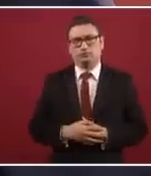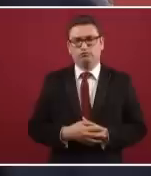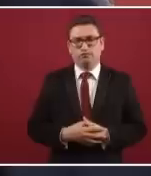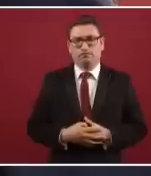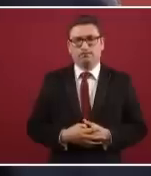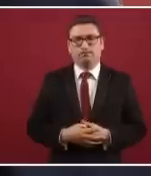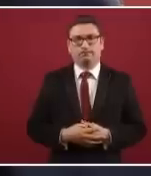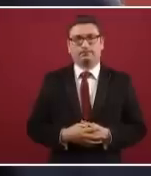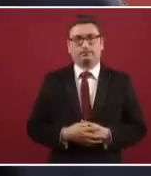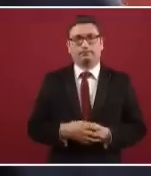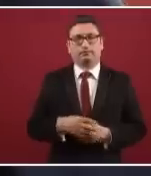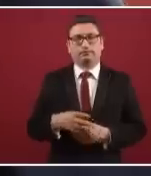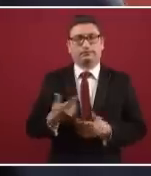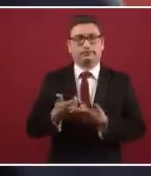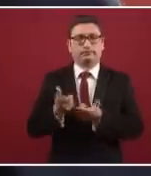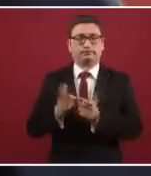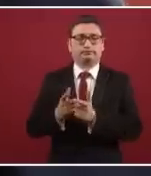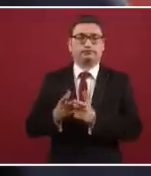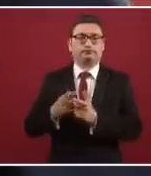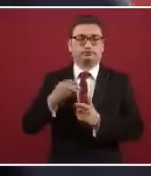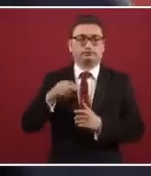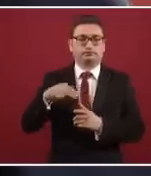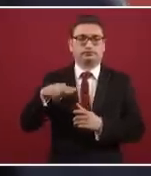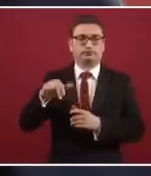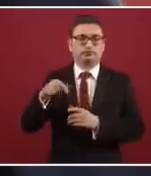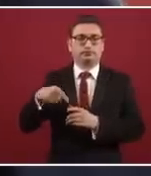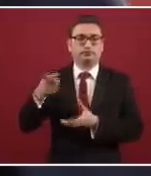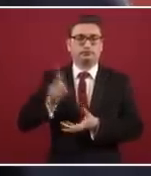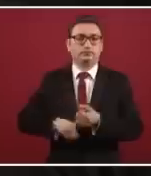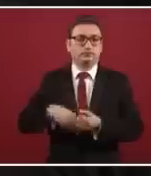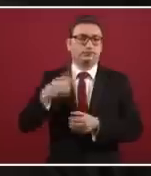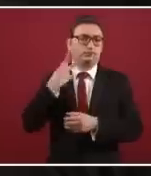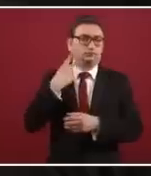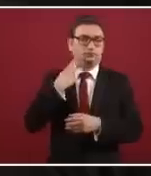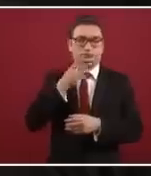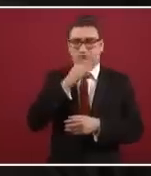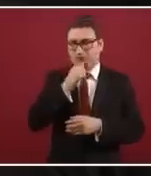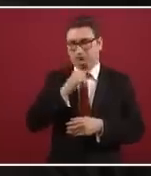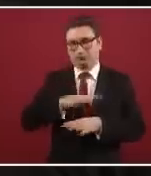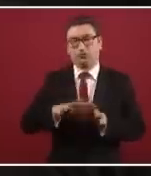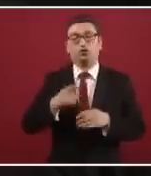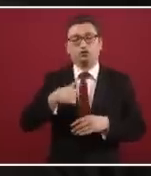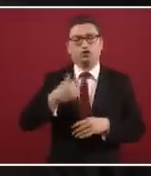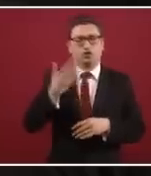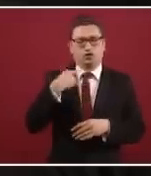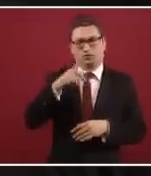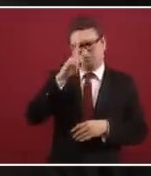en la política interna de Morena. Di esa sugerencia